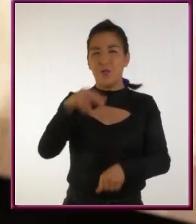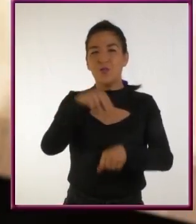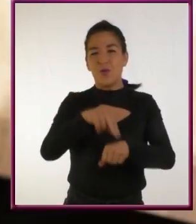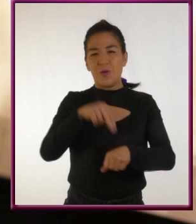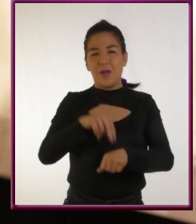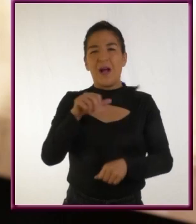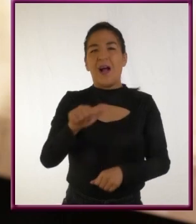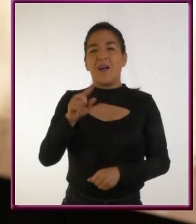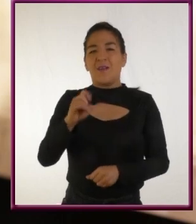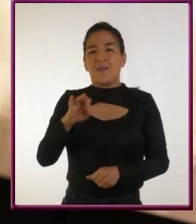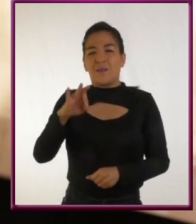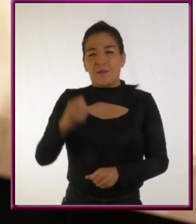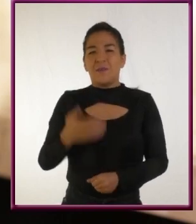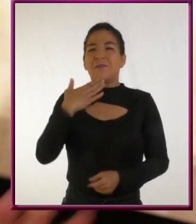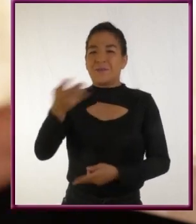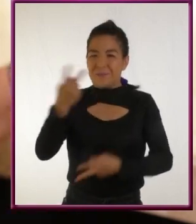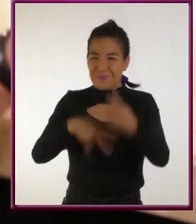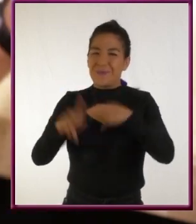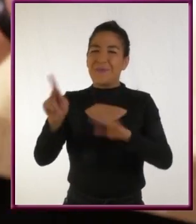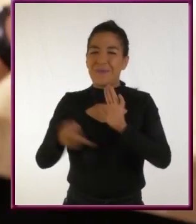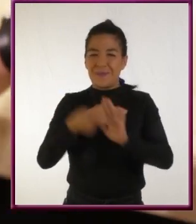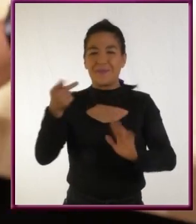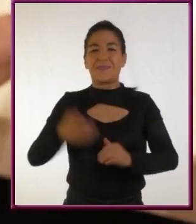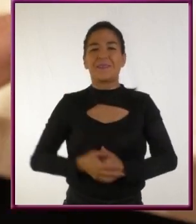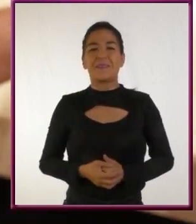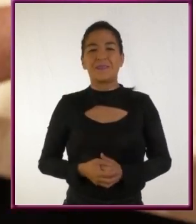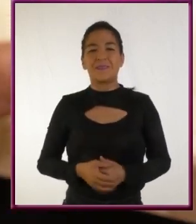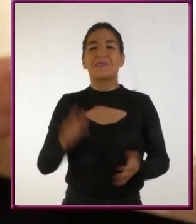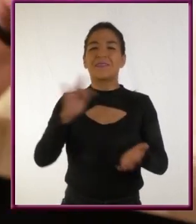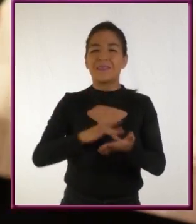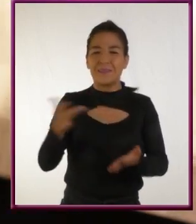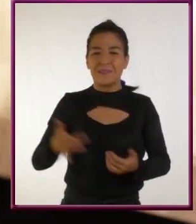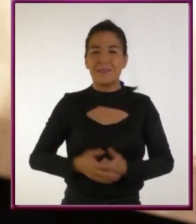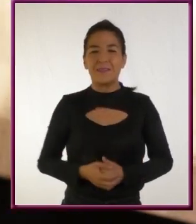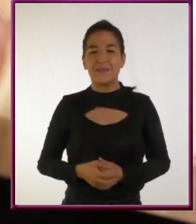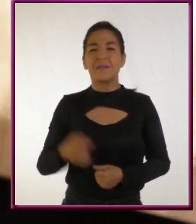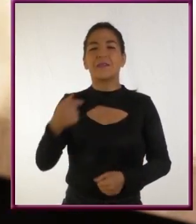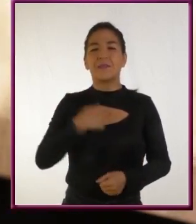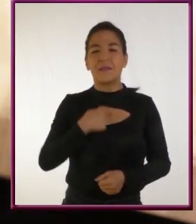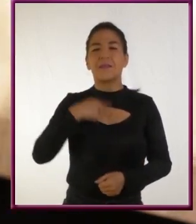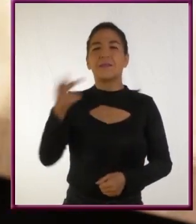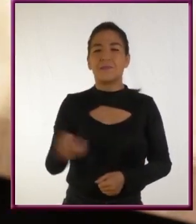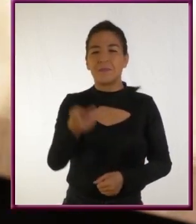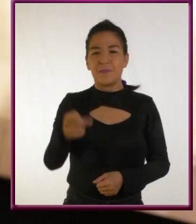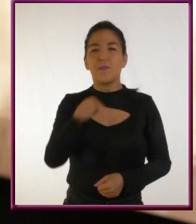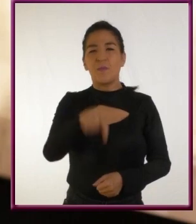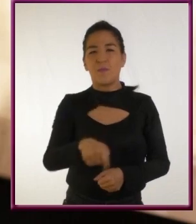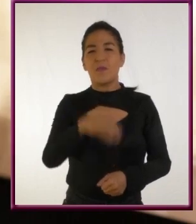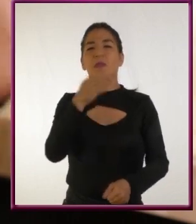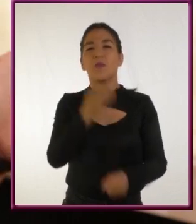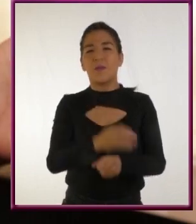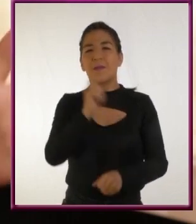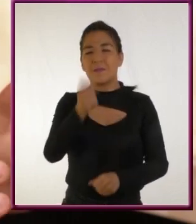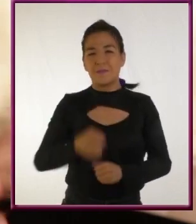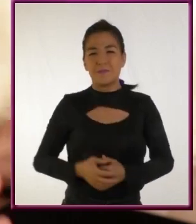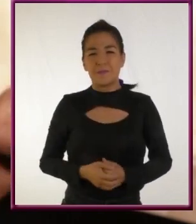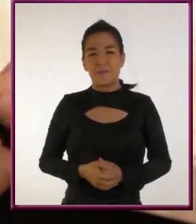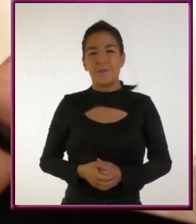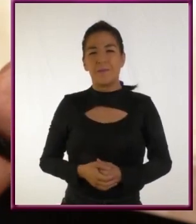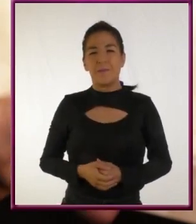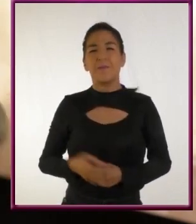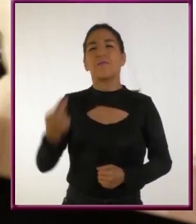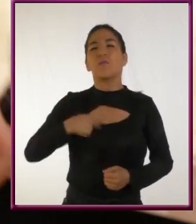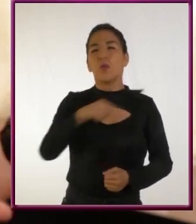Continuamos con el doctor Adolfo Sánchez Valenzuela. Doctor, bienvenido de vuelta. Gracias, muchas gracias. Mi primer pregunta en esta sección